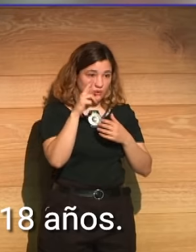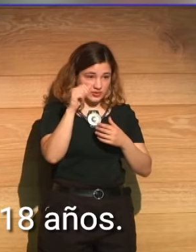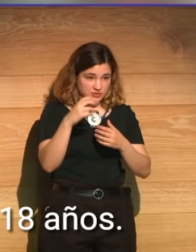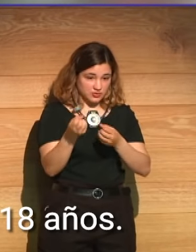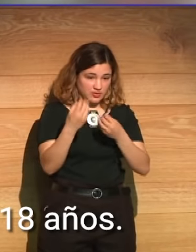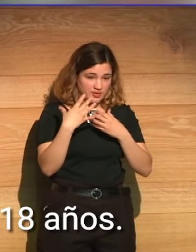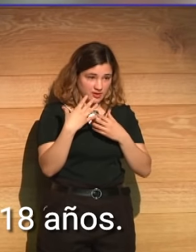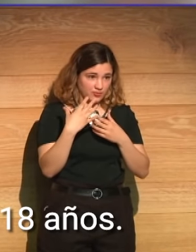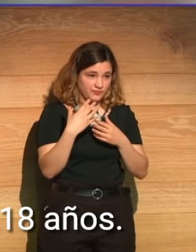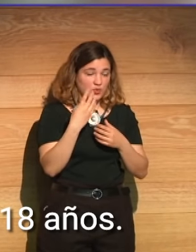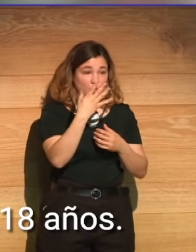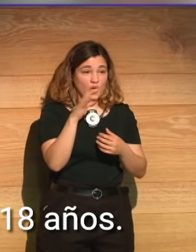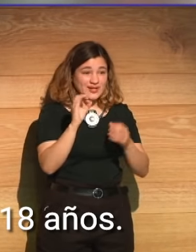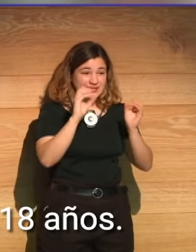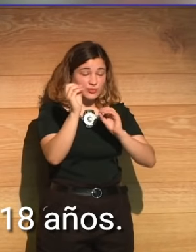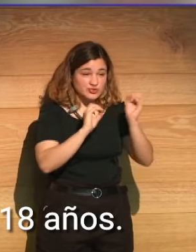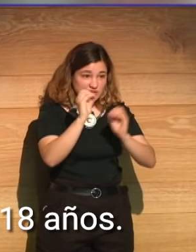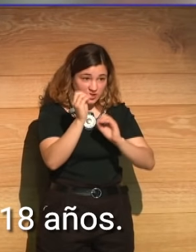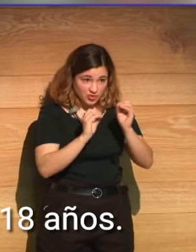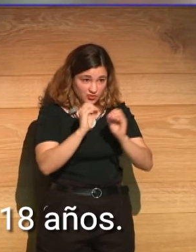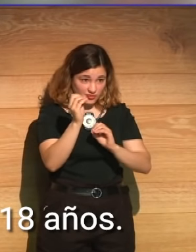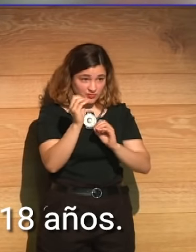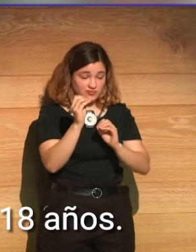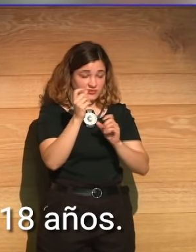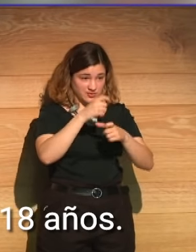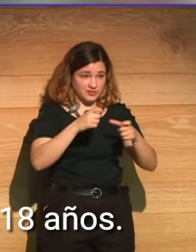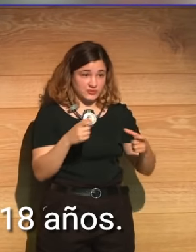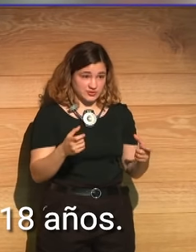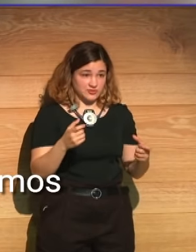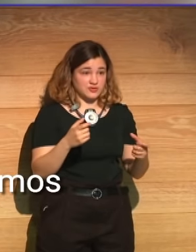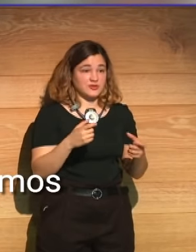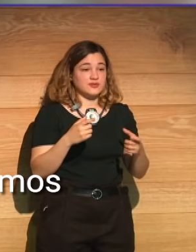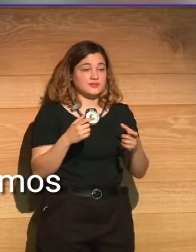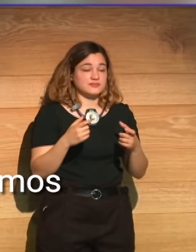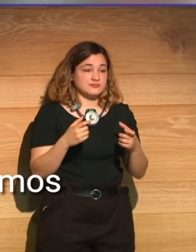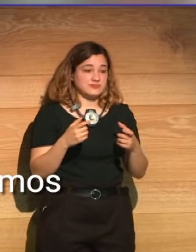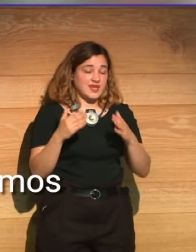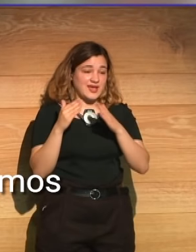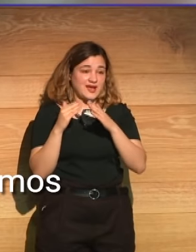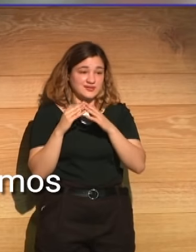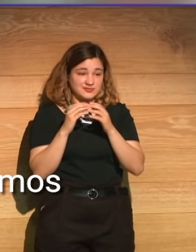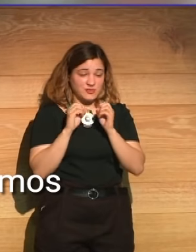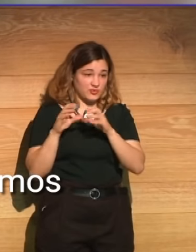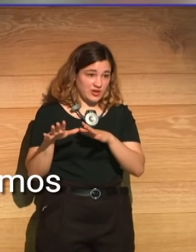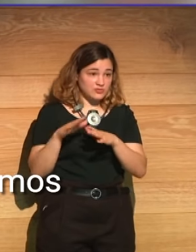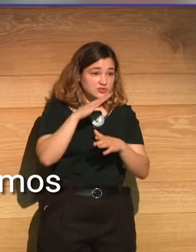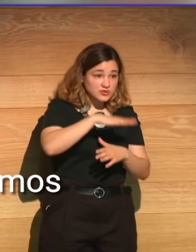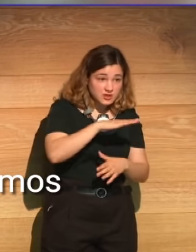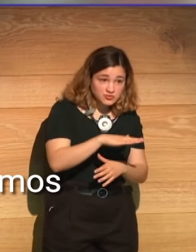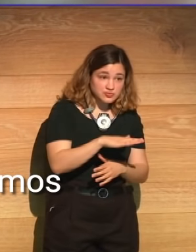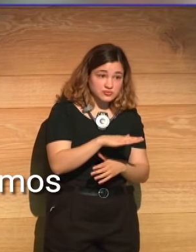about 40% of these are children or youth under the age of 18. And when we look at participation